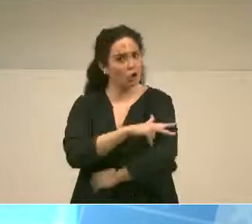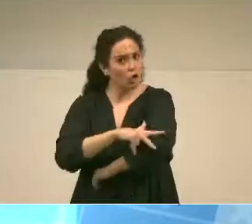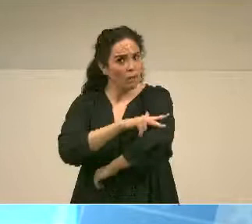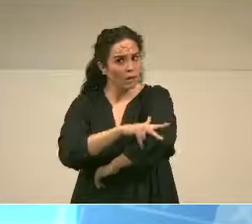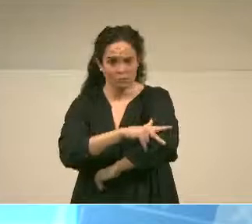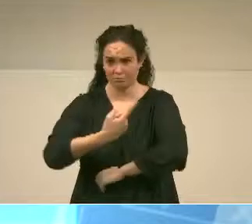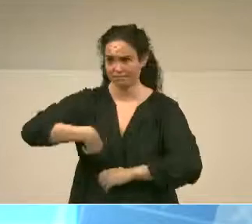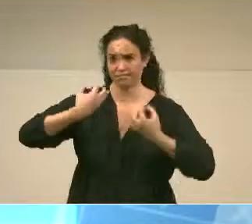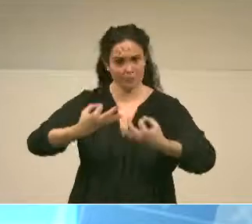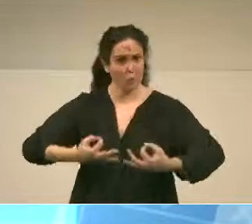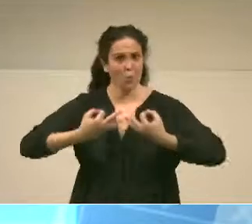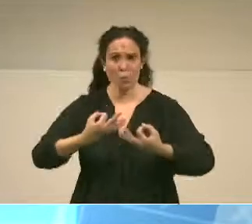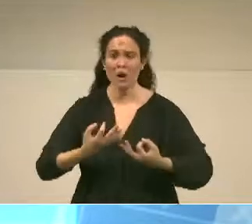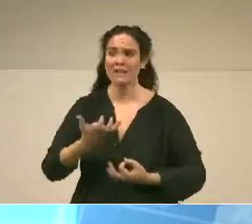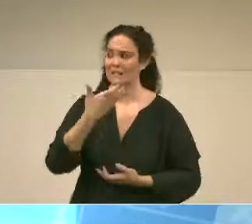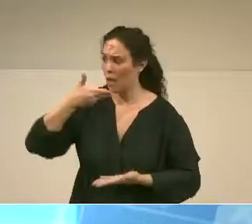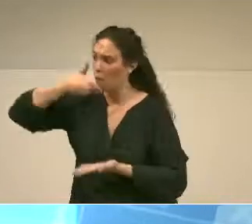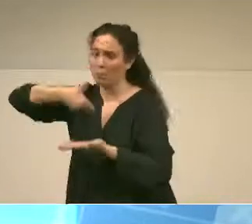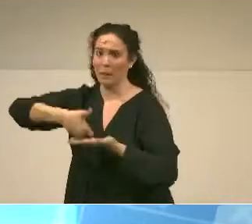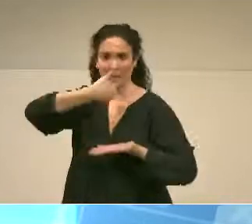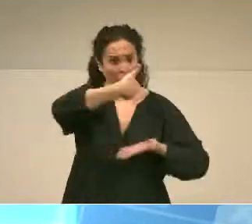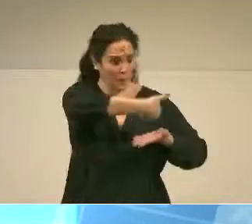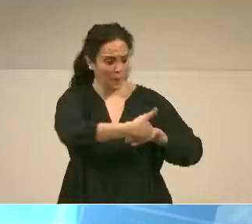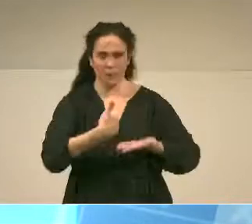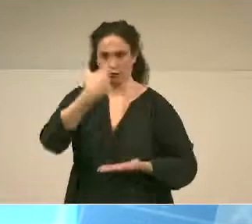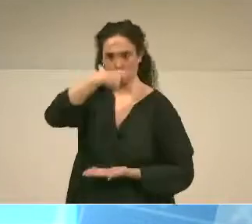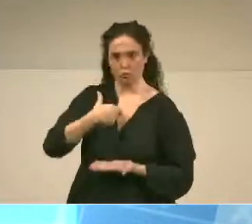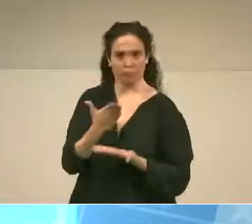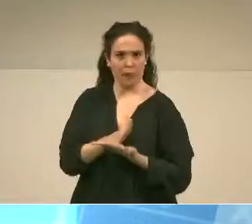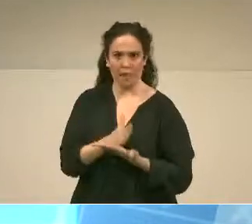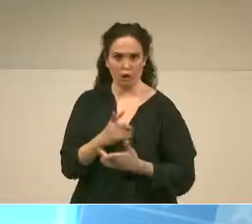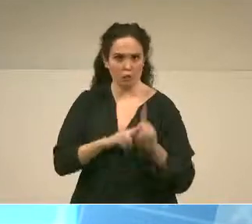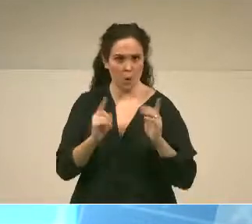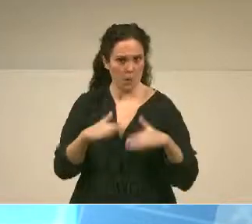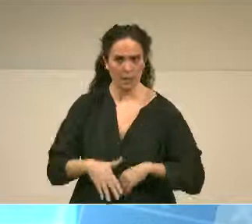a actuar de mediador si así se lo solicitan ambas partes.